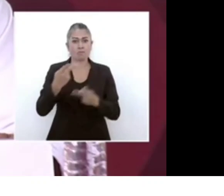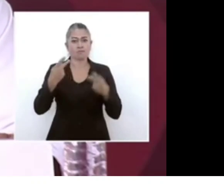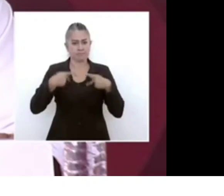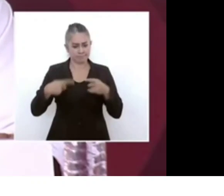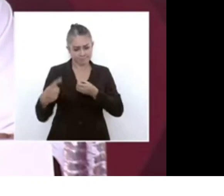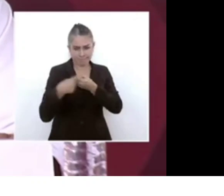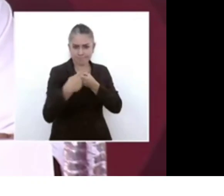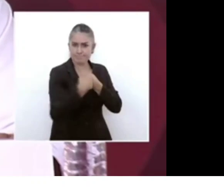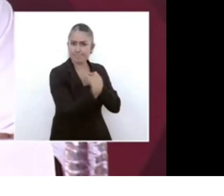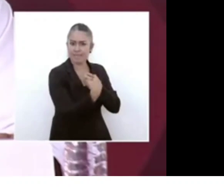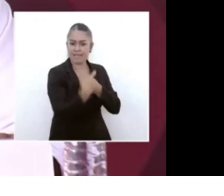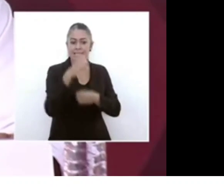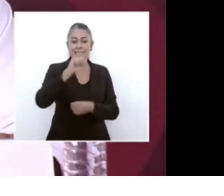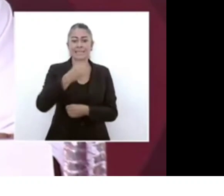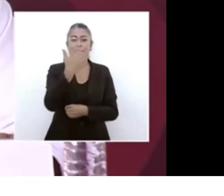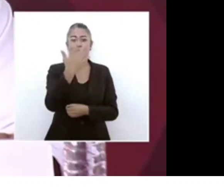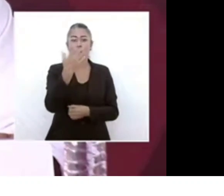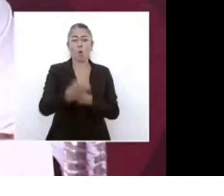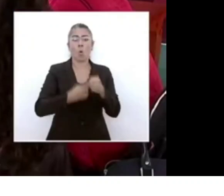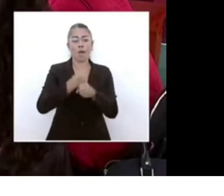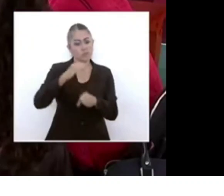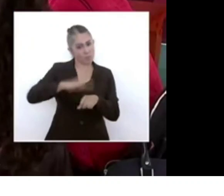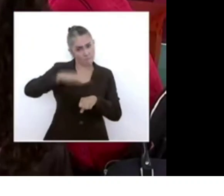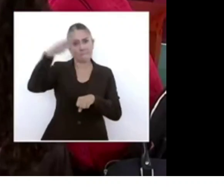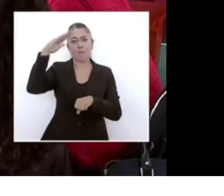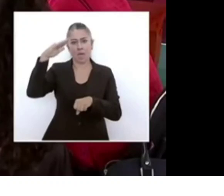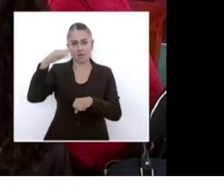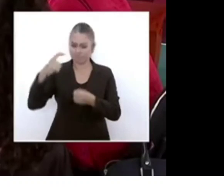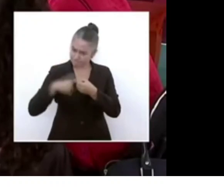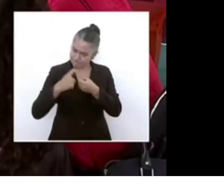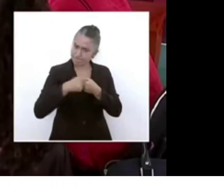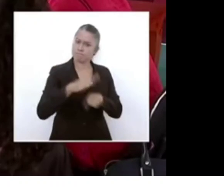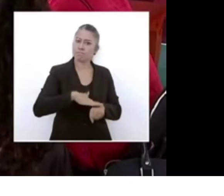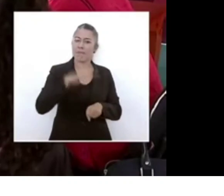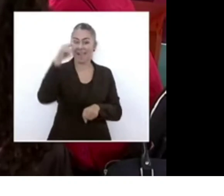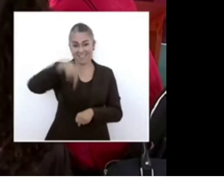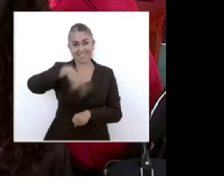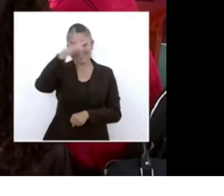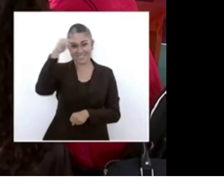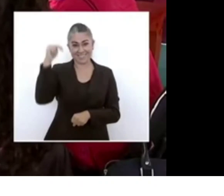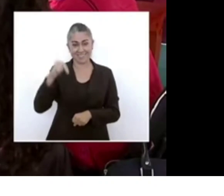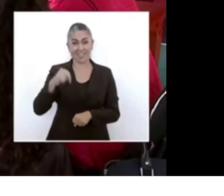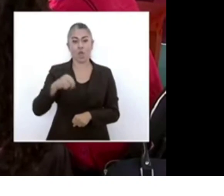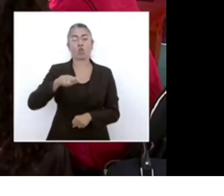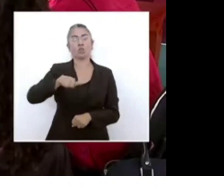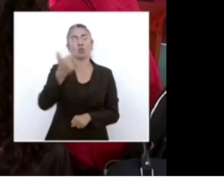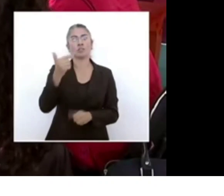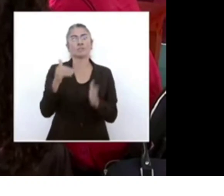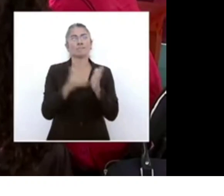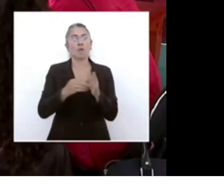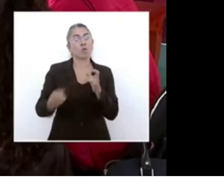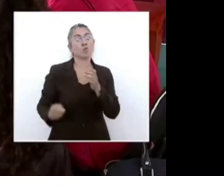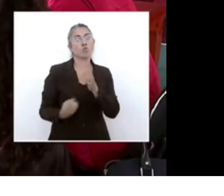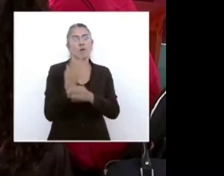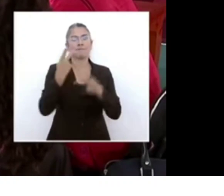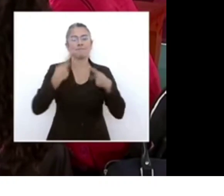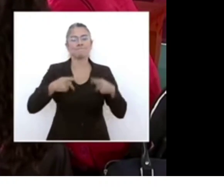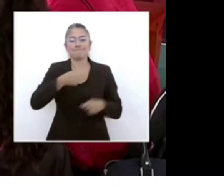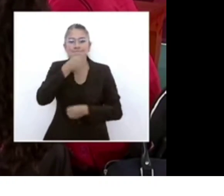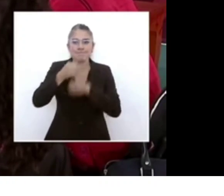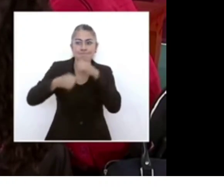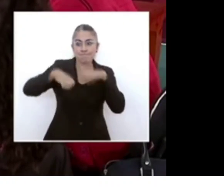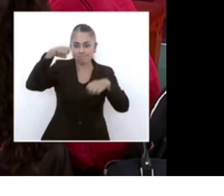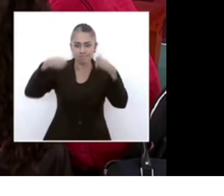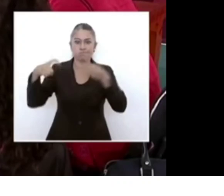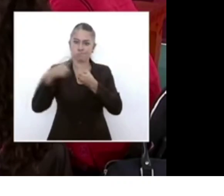de 65 años y más, este año hemos cumplido la meta en Nayarit con más de 12.000 nuevos incorporados.